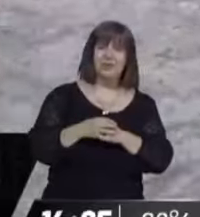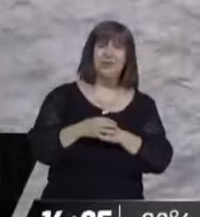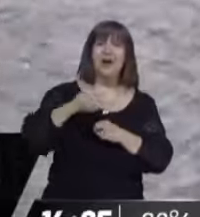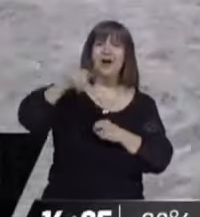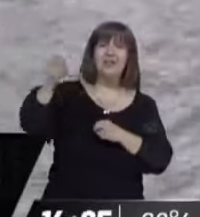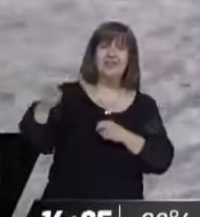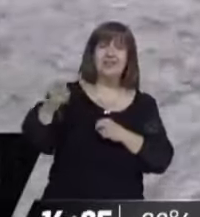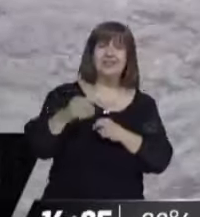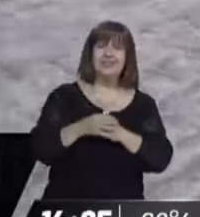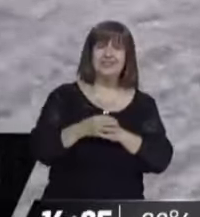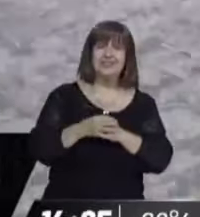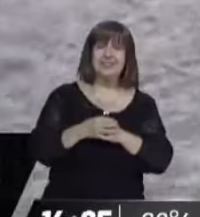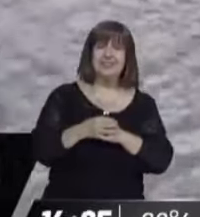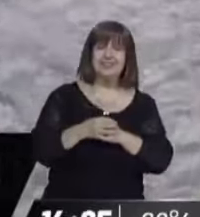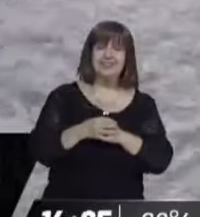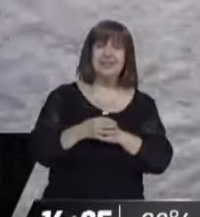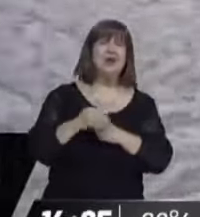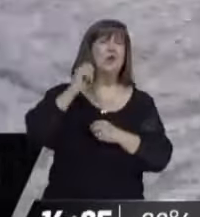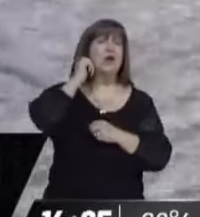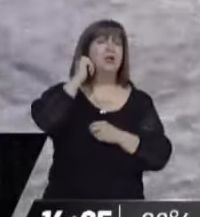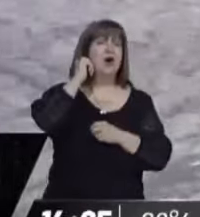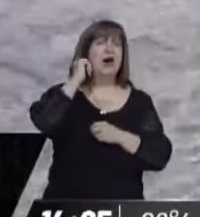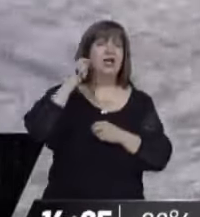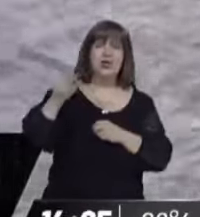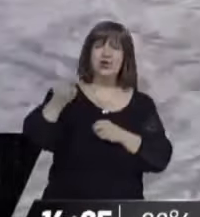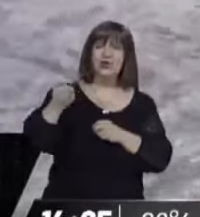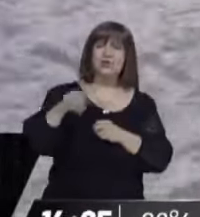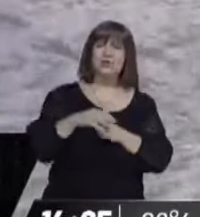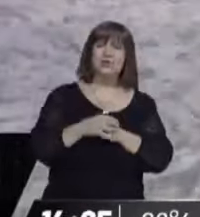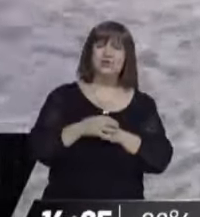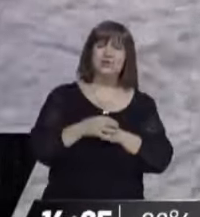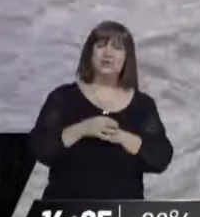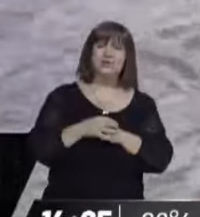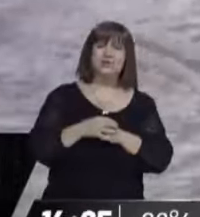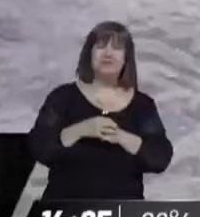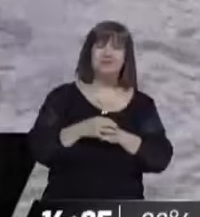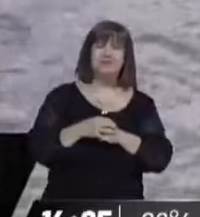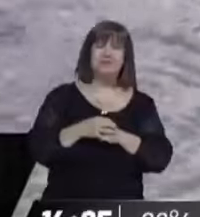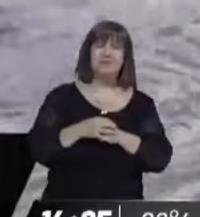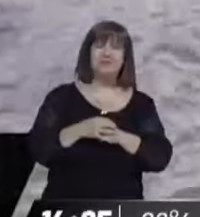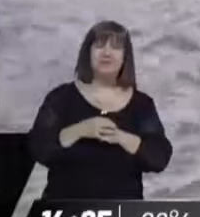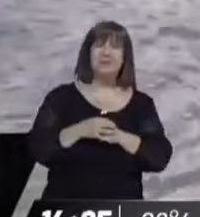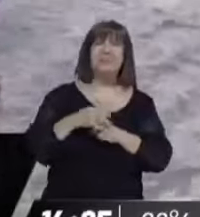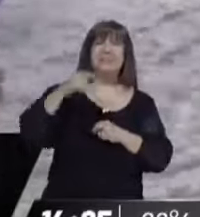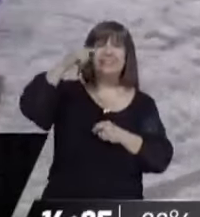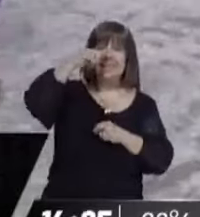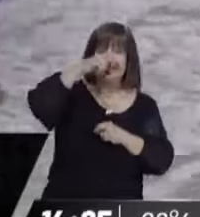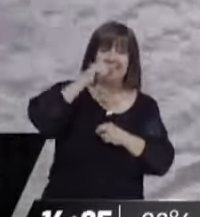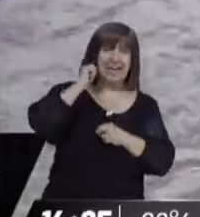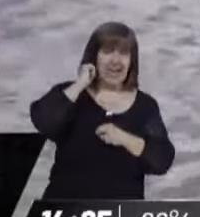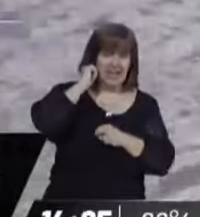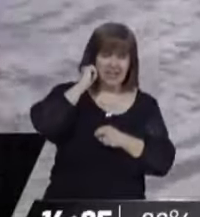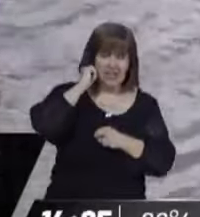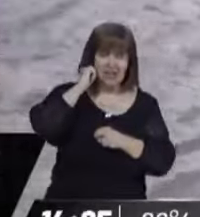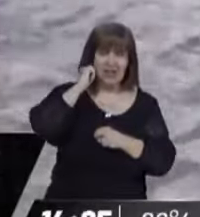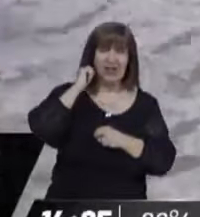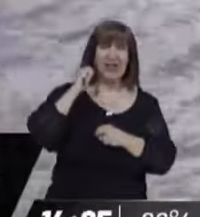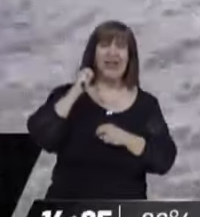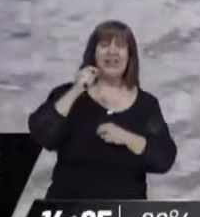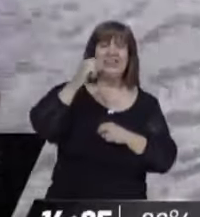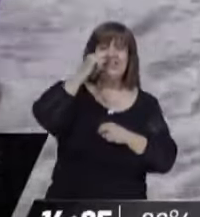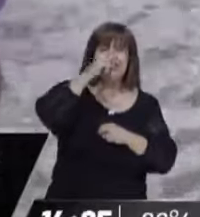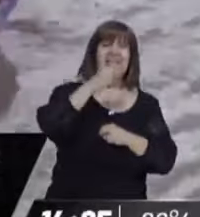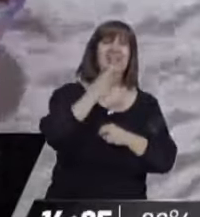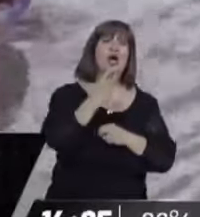otra pequeña? ¿Y cuántos años tienen? Dana y... 7. Los nombres de las chiquitas. 7,